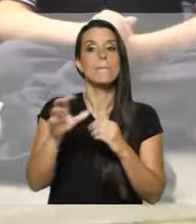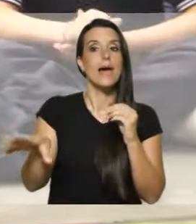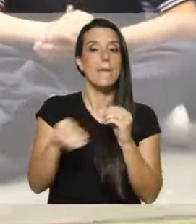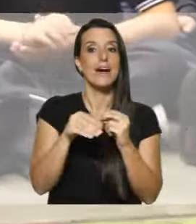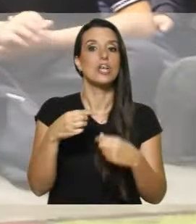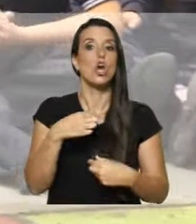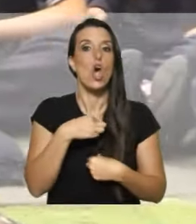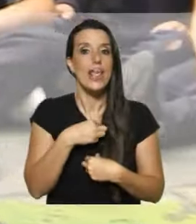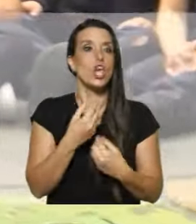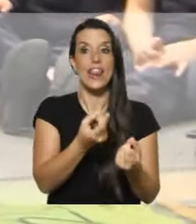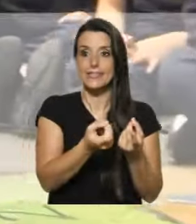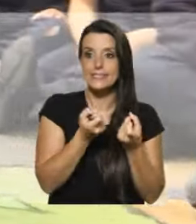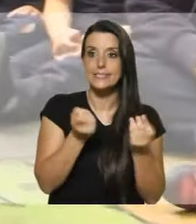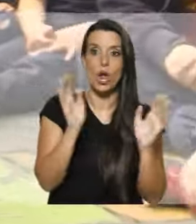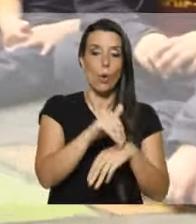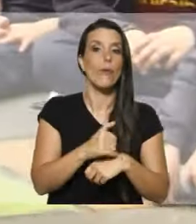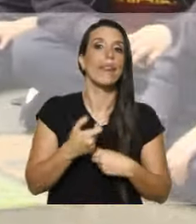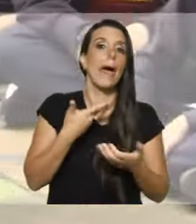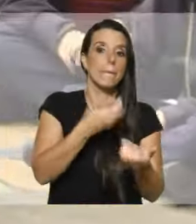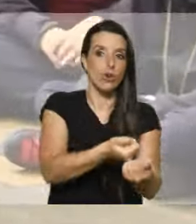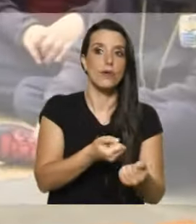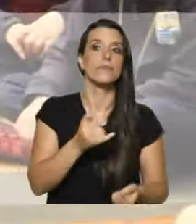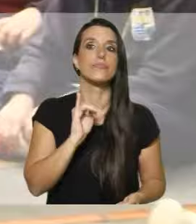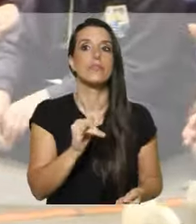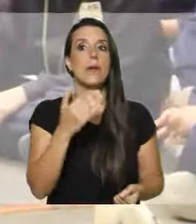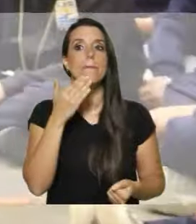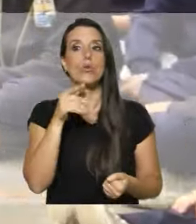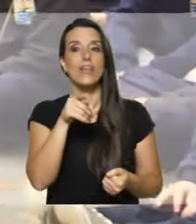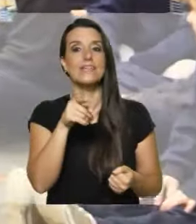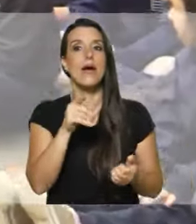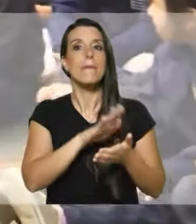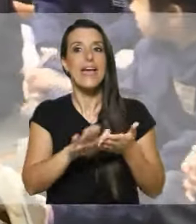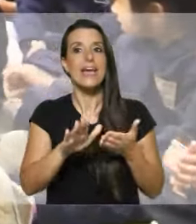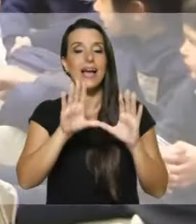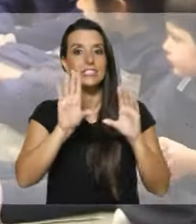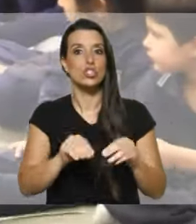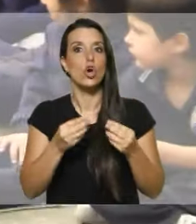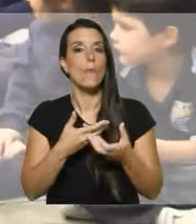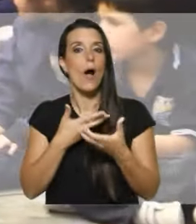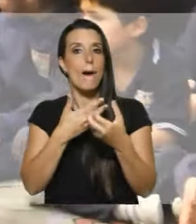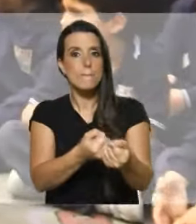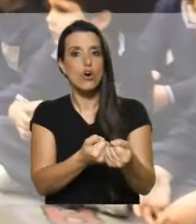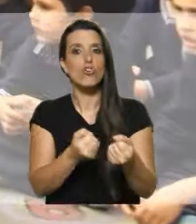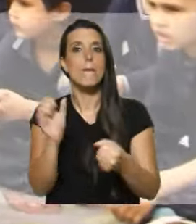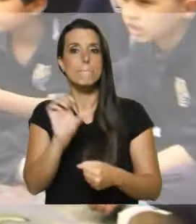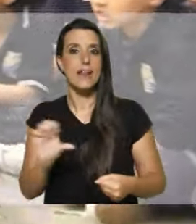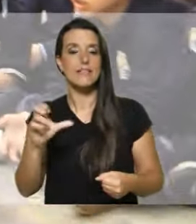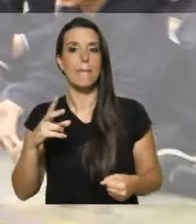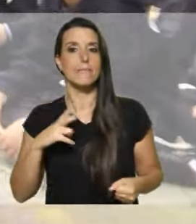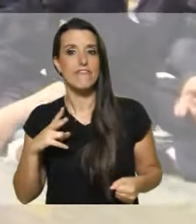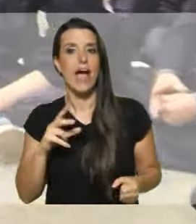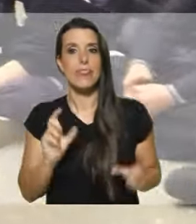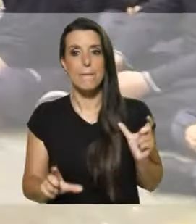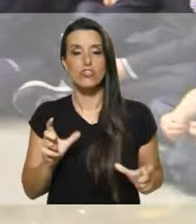que cada colegio no puede generar esas becas y todo hay reciben apoyos de empresas privadas de